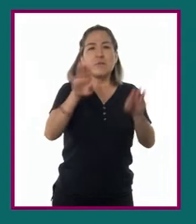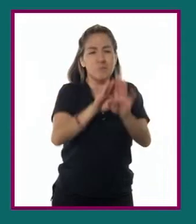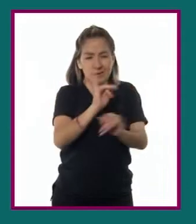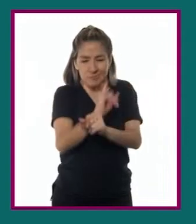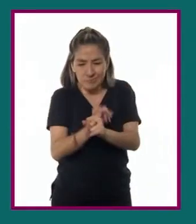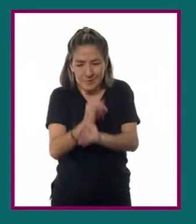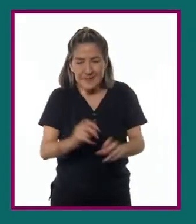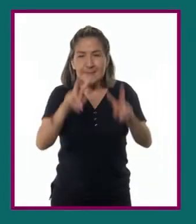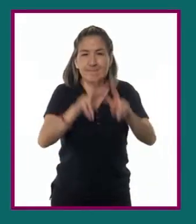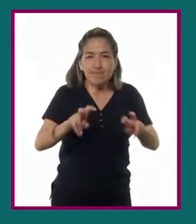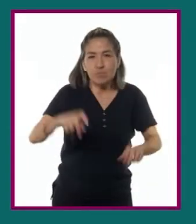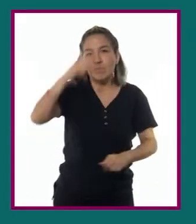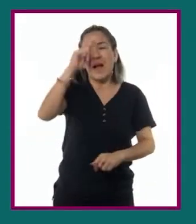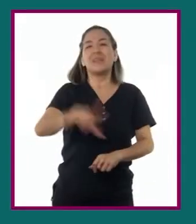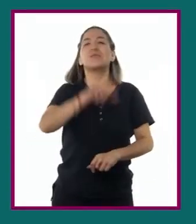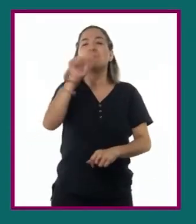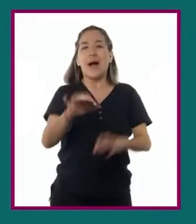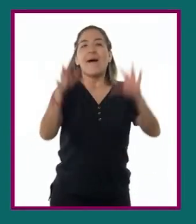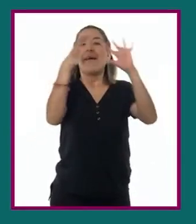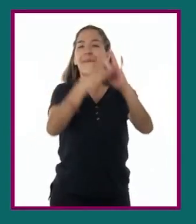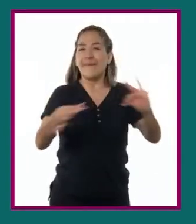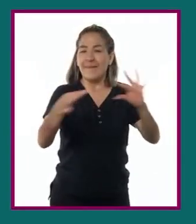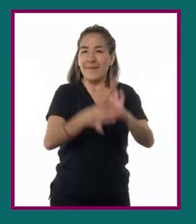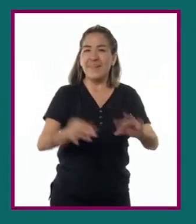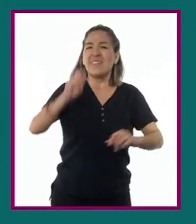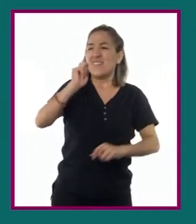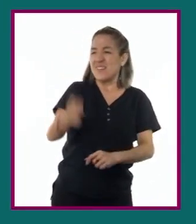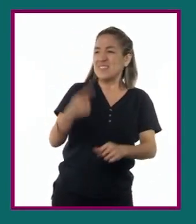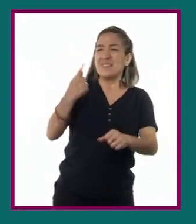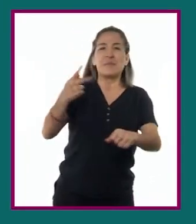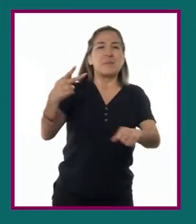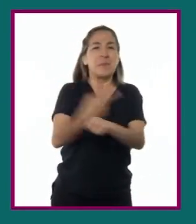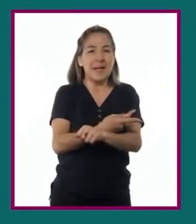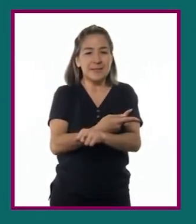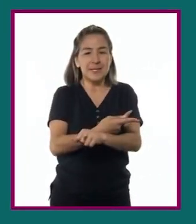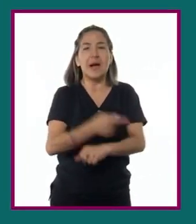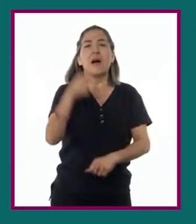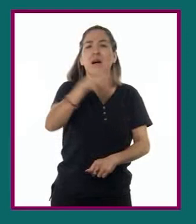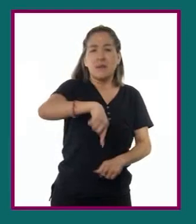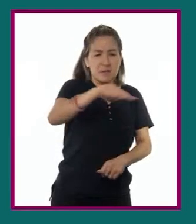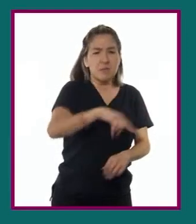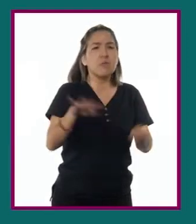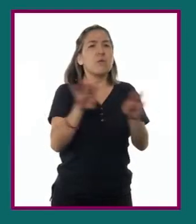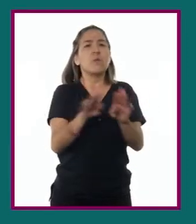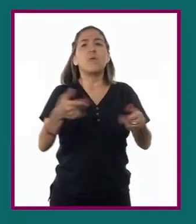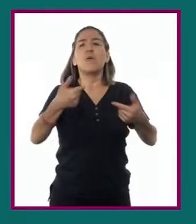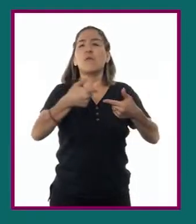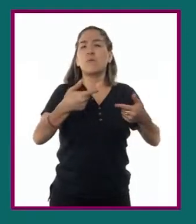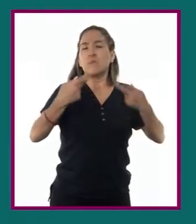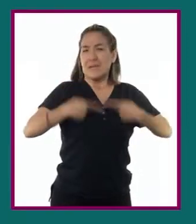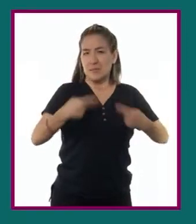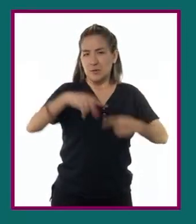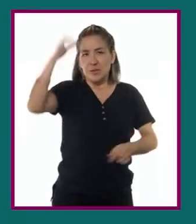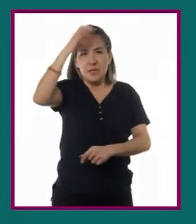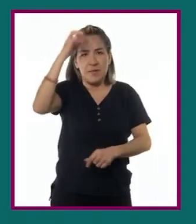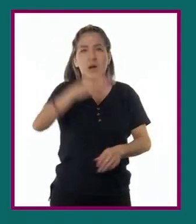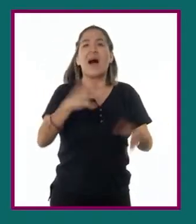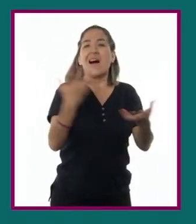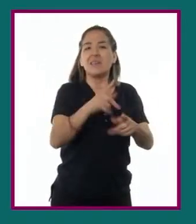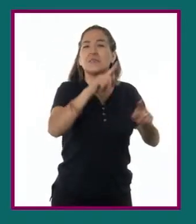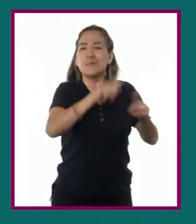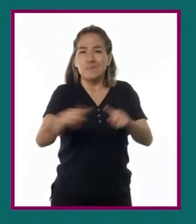plantean los científicos para explicar la naturaleza. Los científicos recurren a muchas formas de proceder, entre ellas